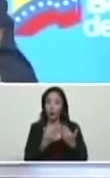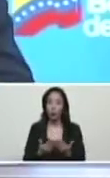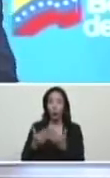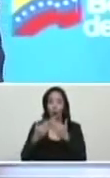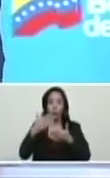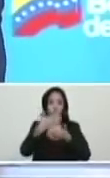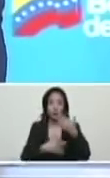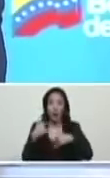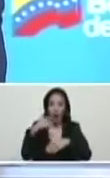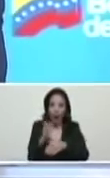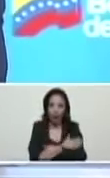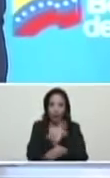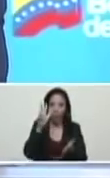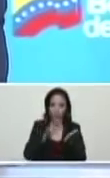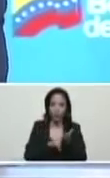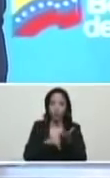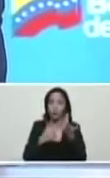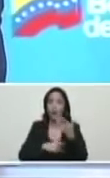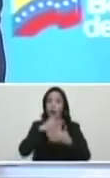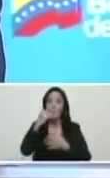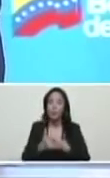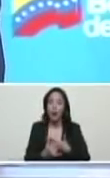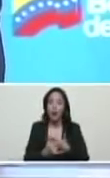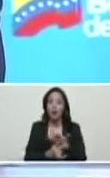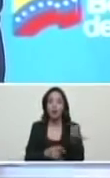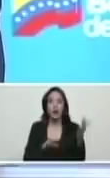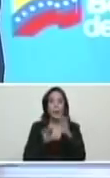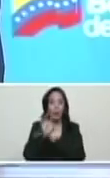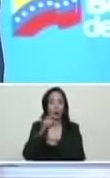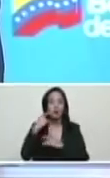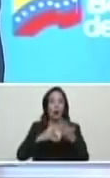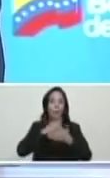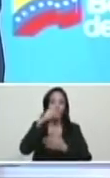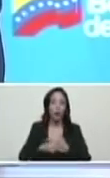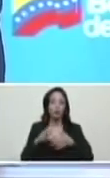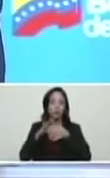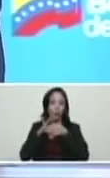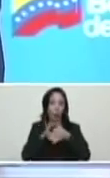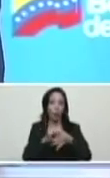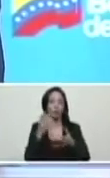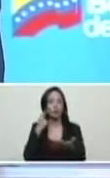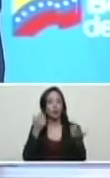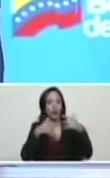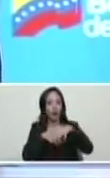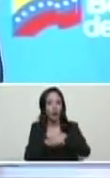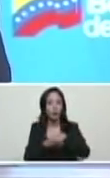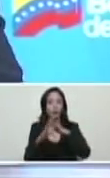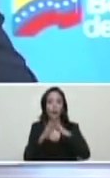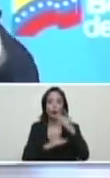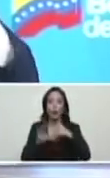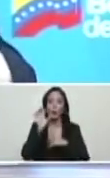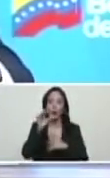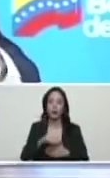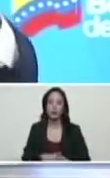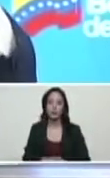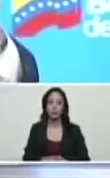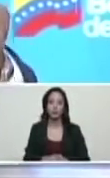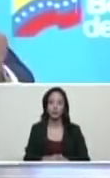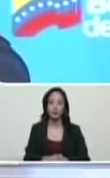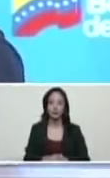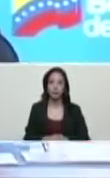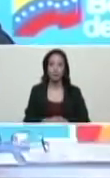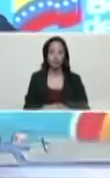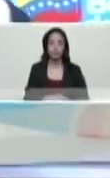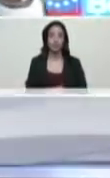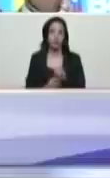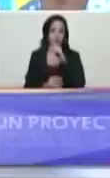ser aprobado, el Plan de la Patria en un plan nacional de unión e integración de la República, de unión e integración